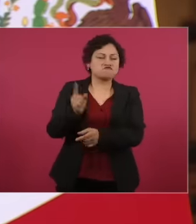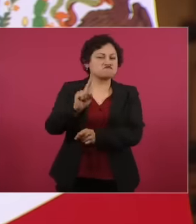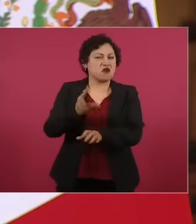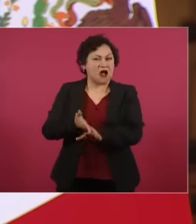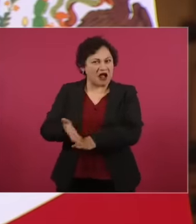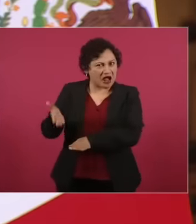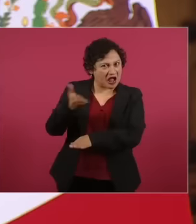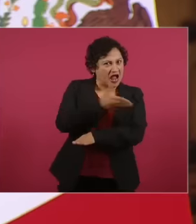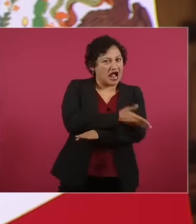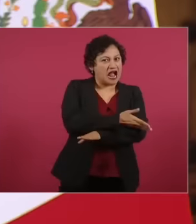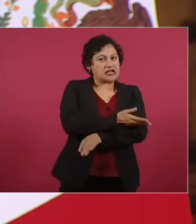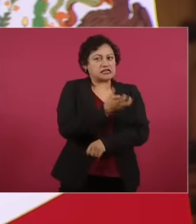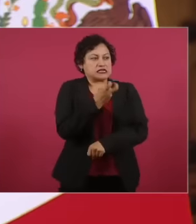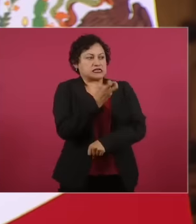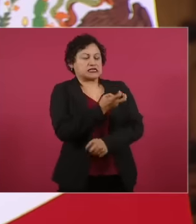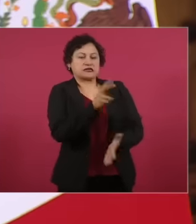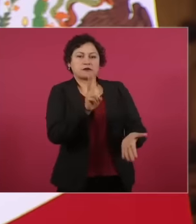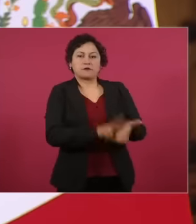Gracias